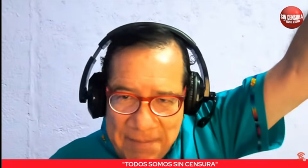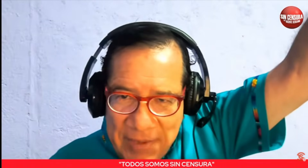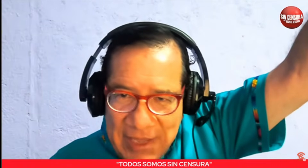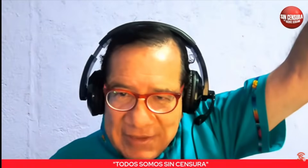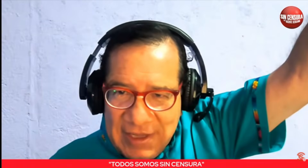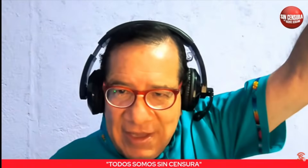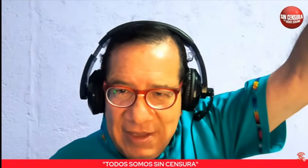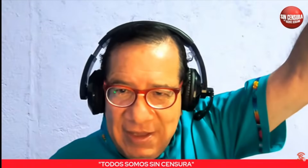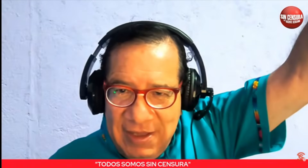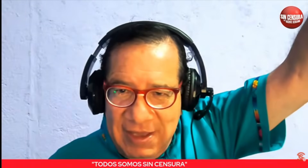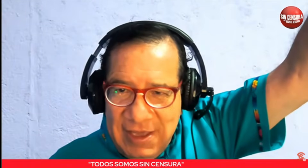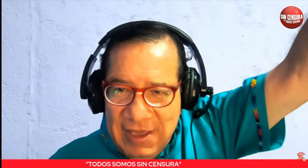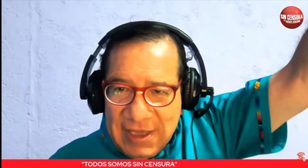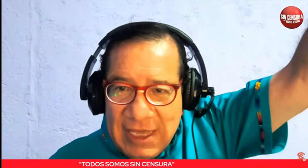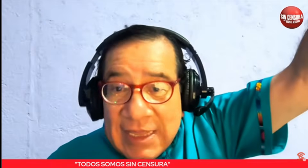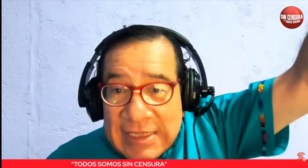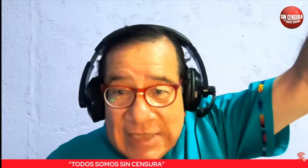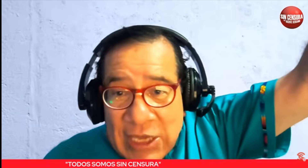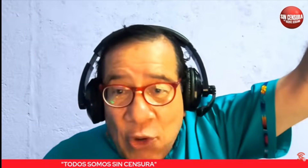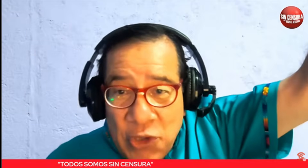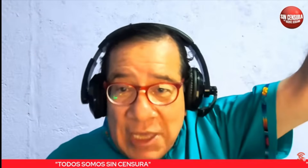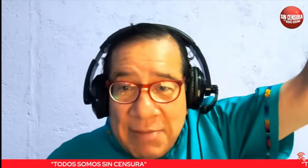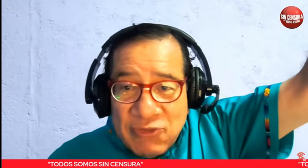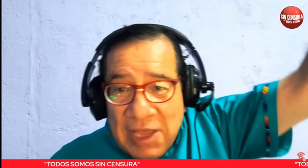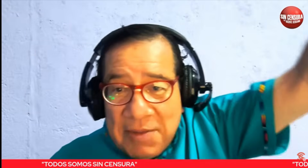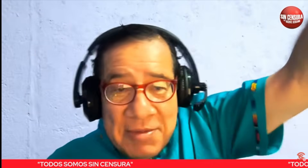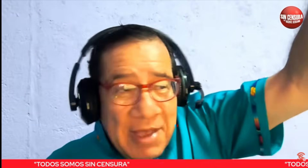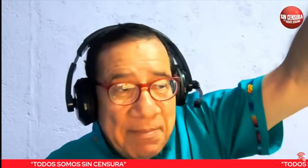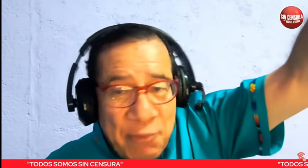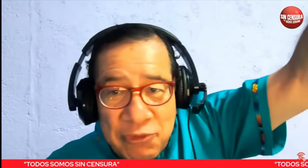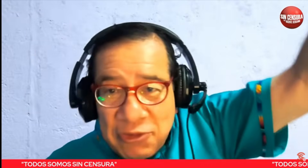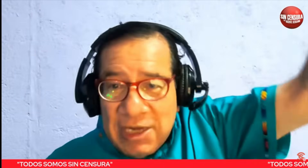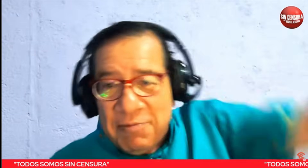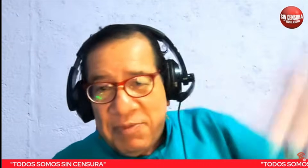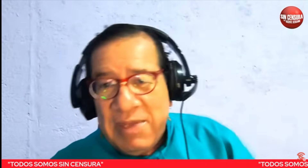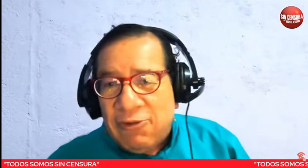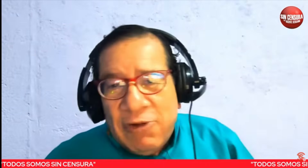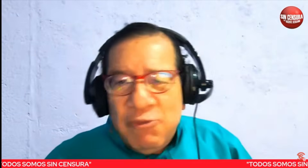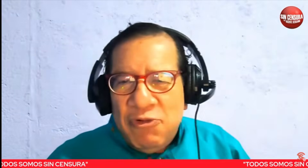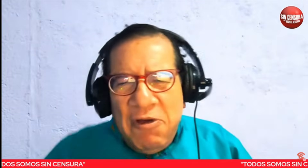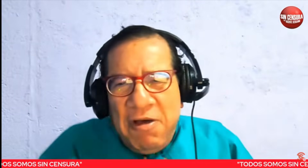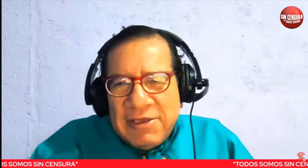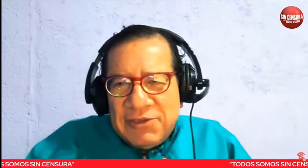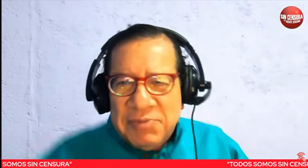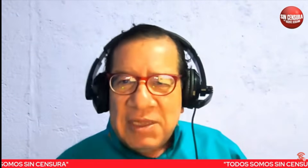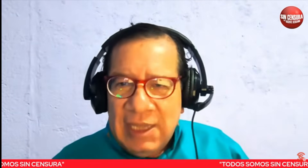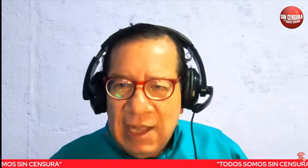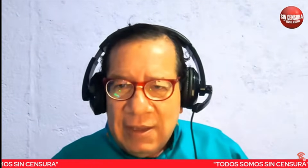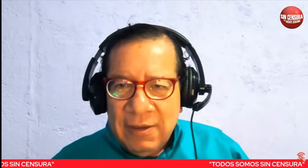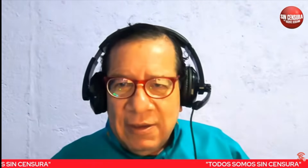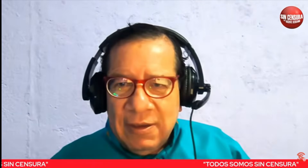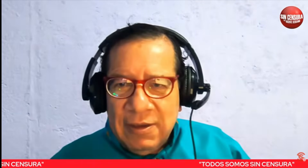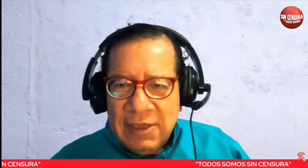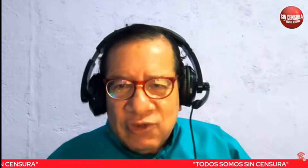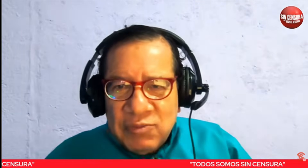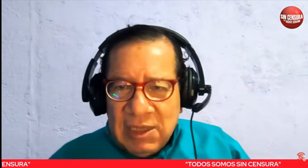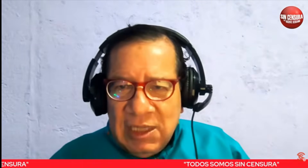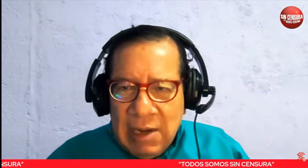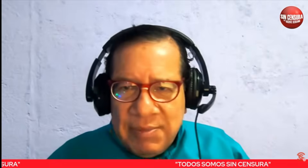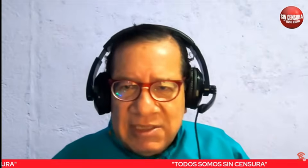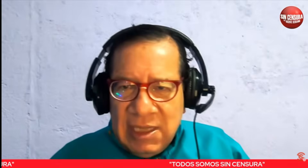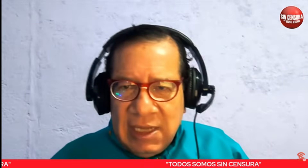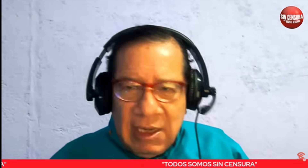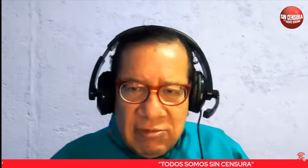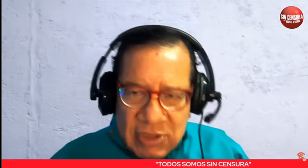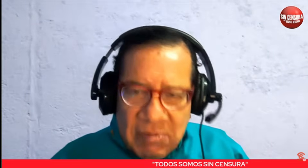vieja prensa que dice que hoy llegamos a punto de rompimiento con EU, no, eso es mentira. Eso es mentira.